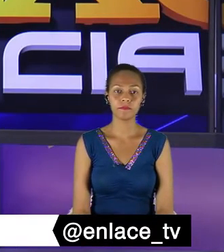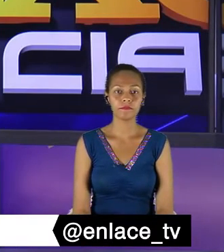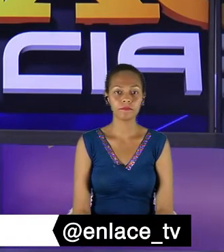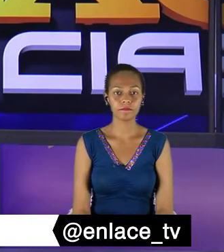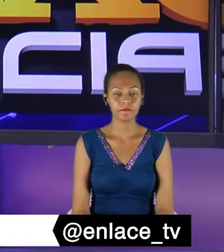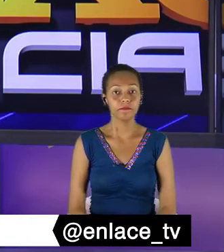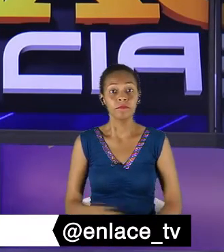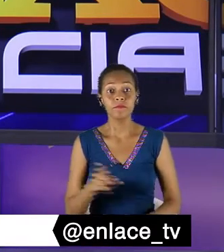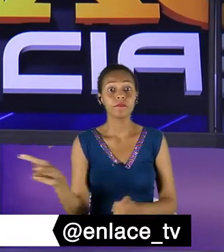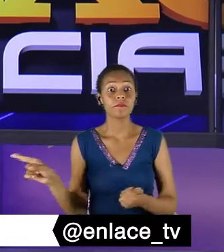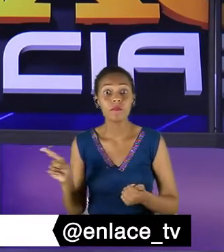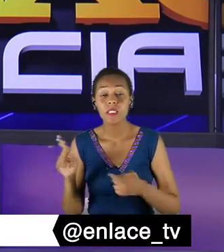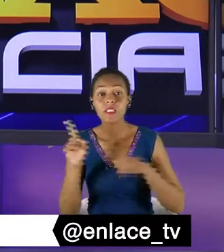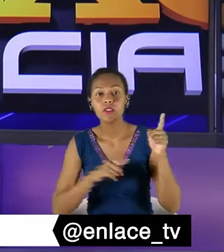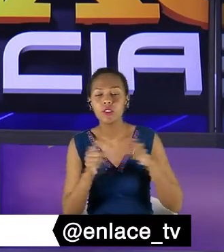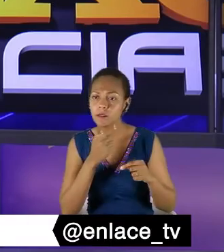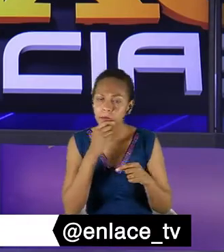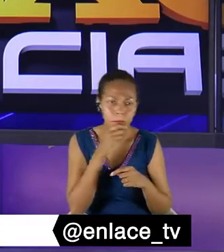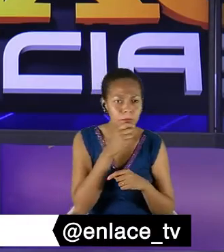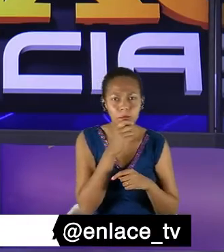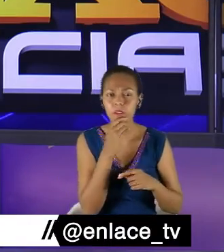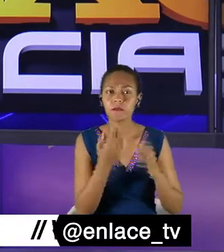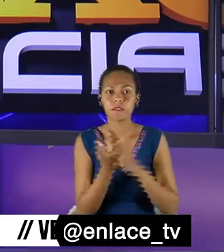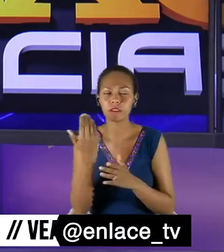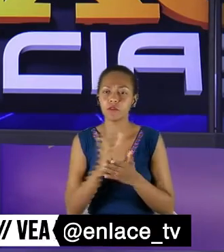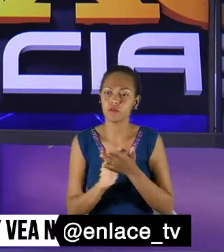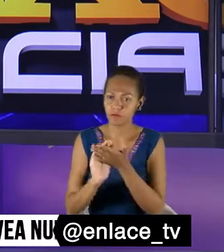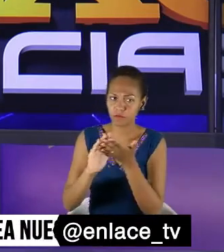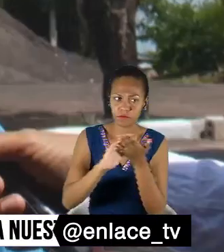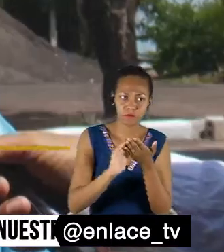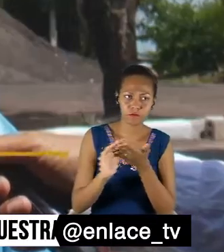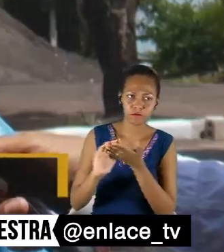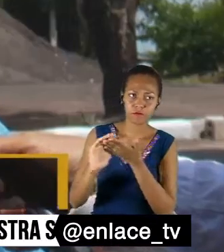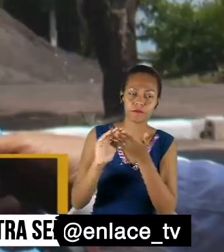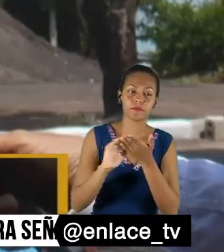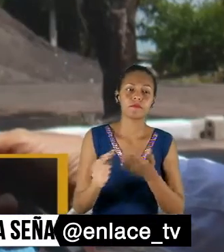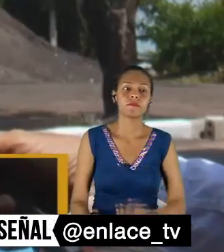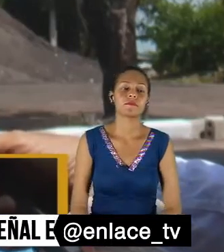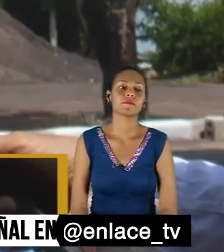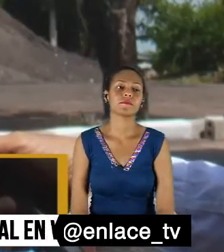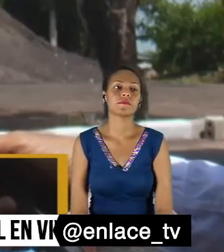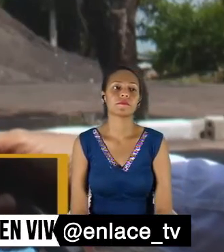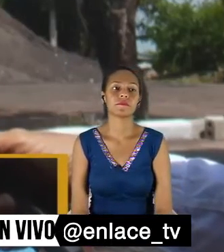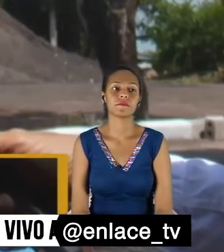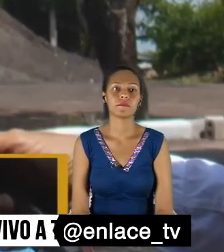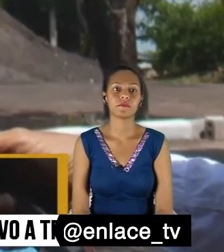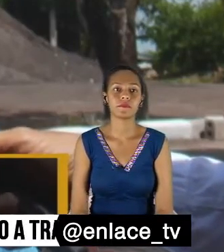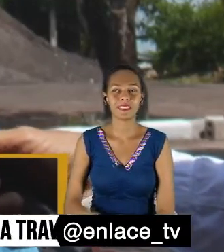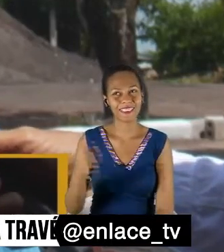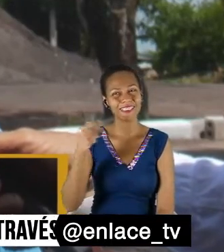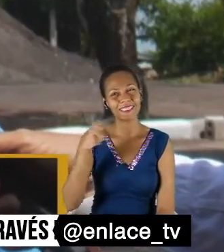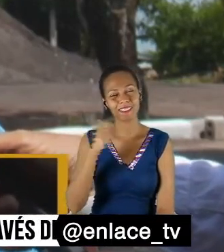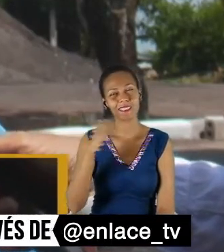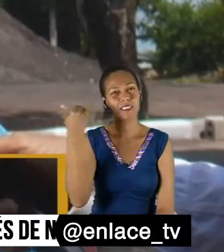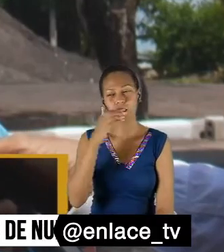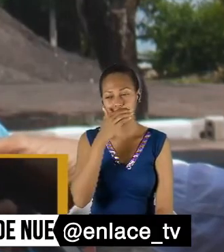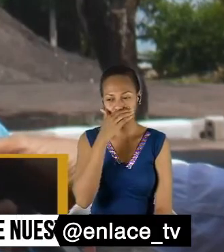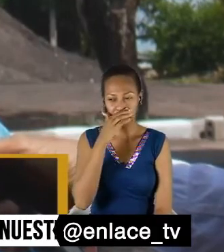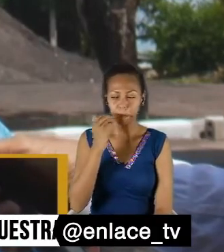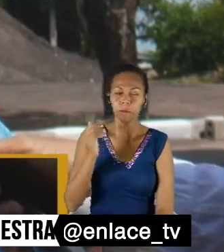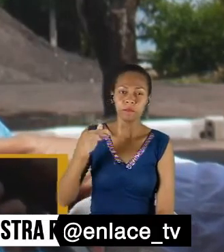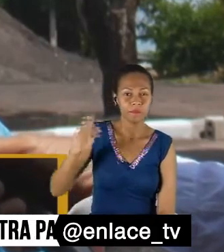días arreglo de vías mediante el sistema de autopavimentación. Básicamente el atraso que tenía dentro del